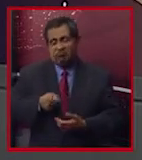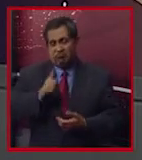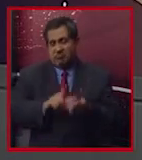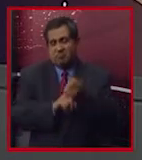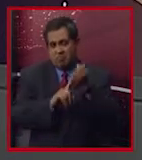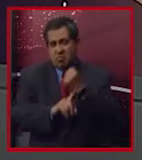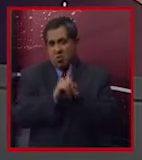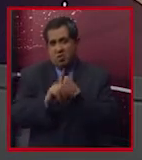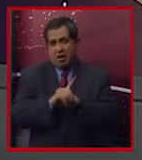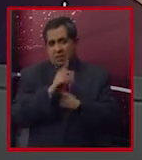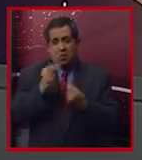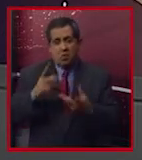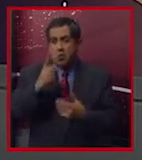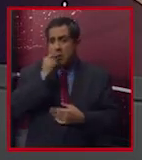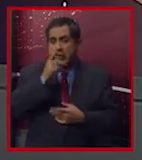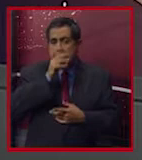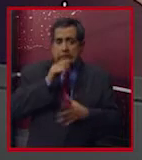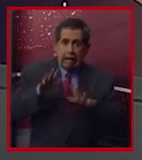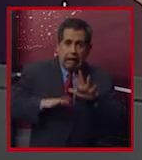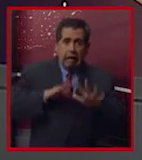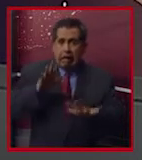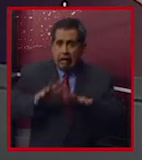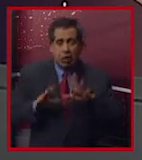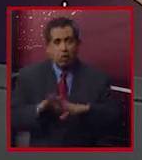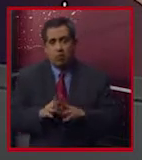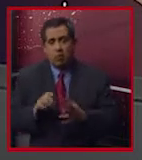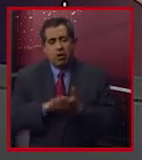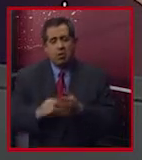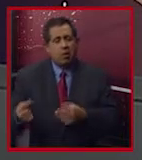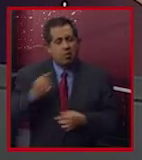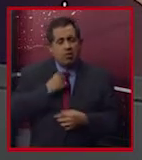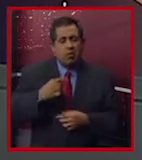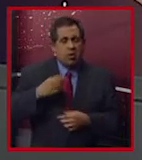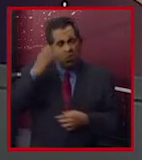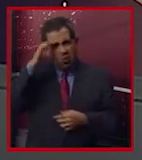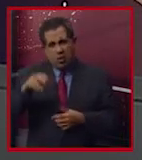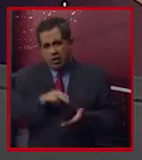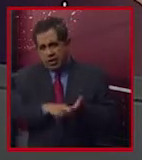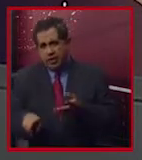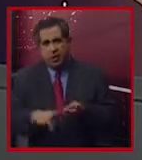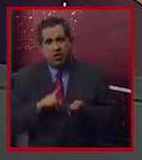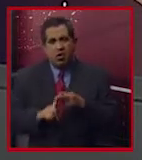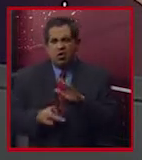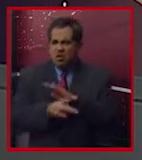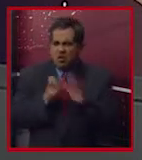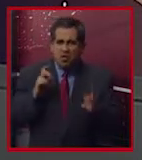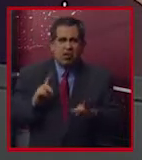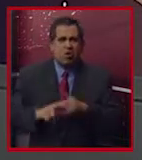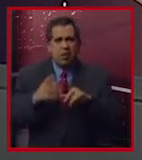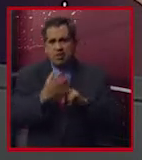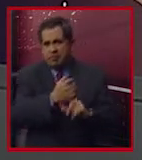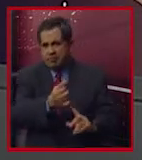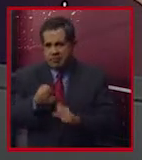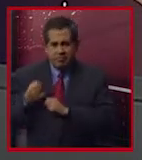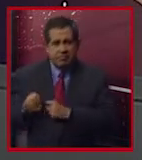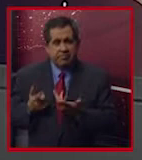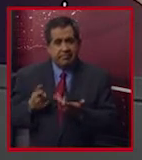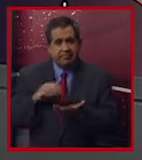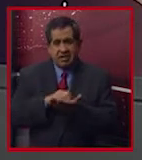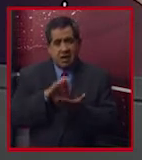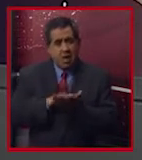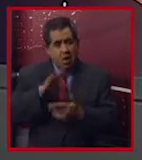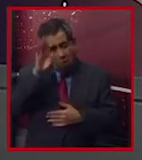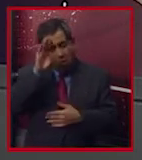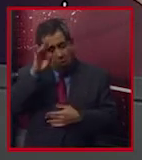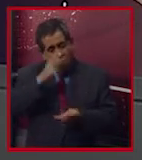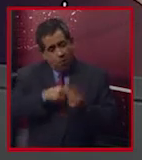las autoridades, ya que los delitos de alto impacto como el homicidio doloso, la extorsión, el secuestro y la desaparición forzada se están